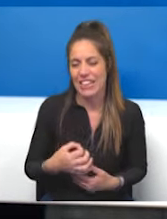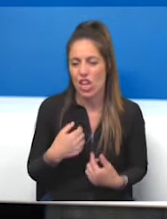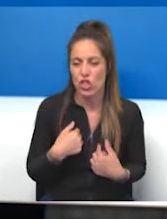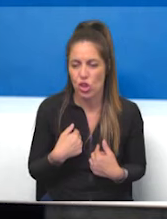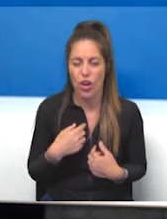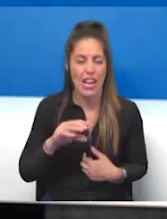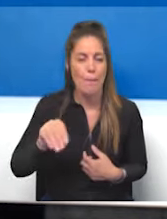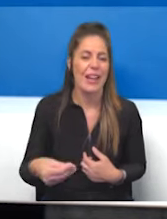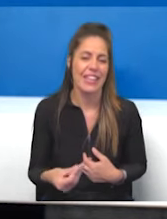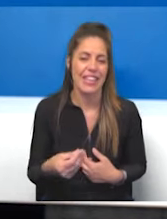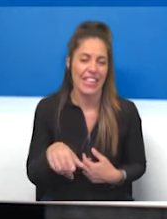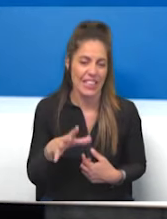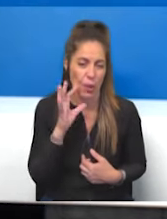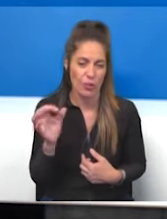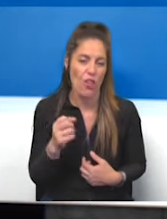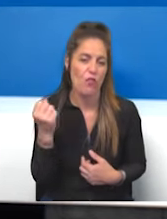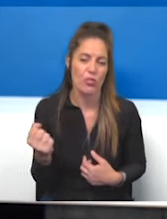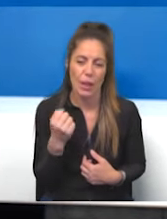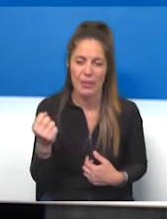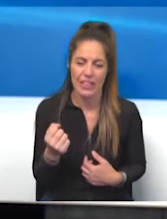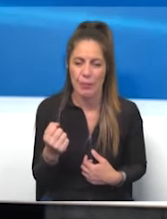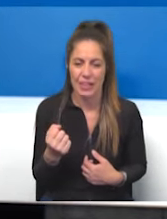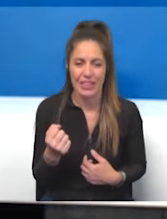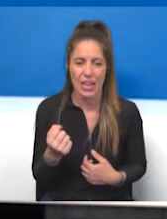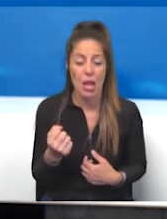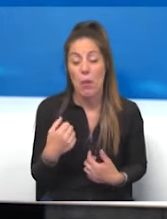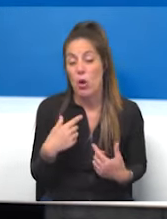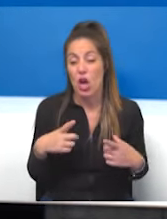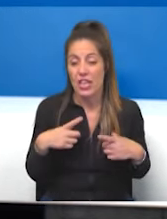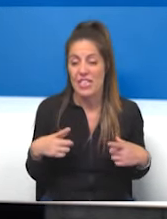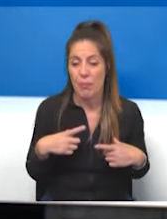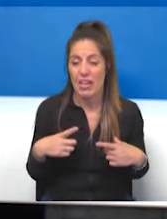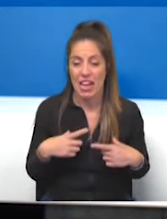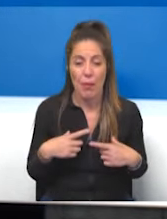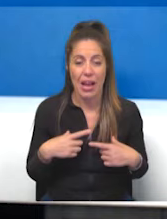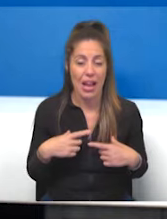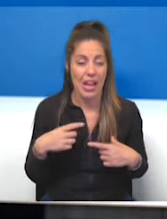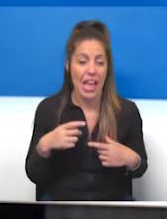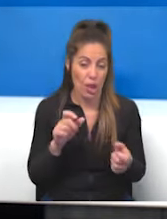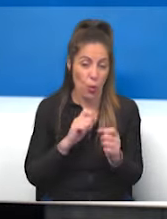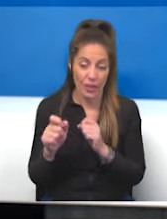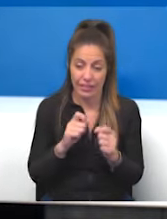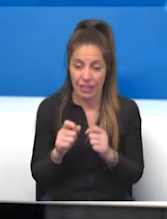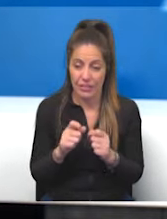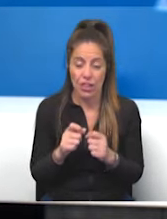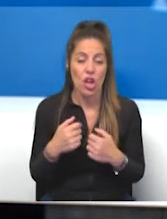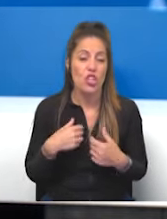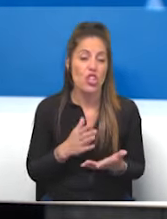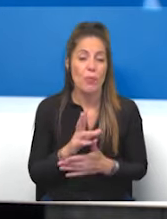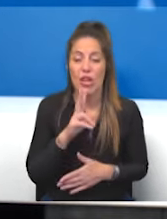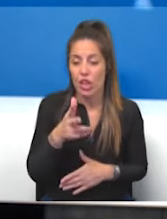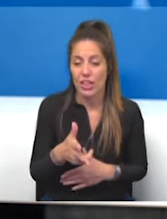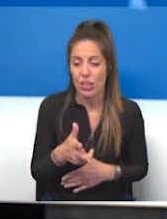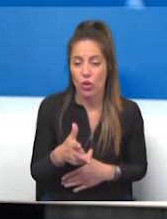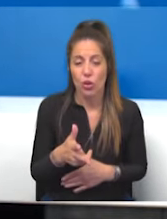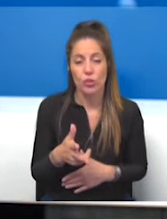la derrota en esta oportunidad fundamentalmente por lo que presagiaban las muestras de opinión pública y yo siempre lo que digo es